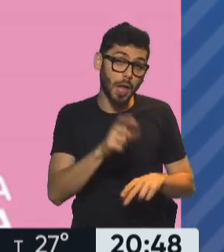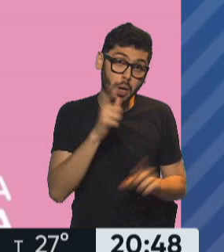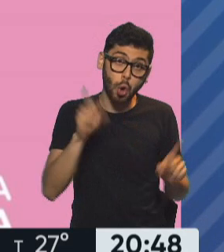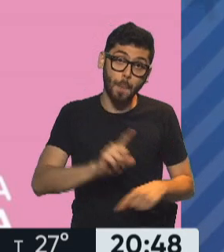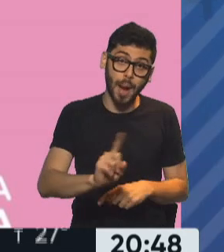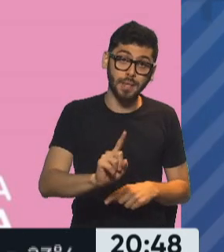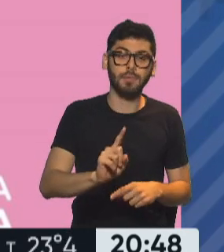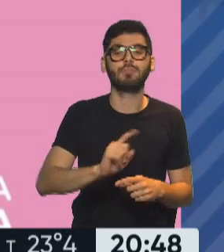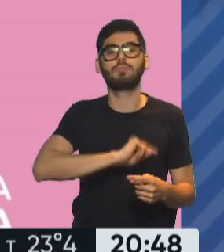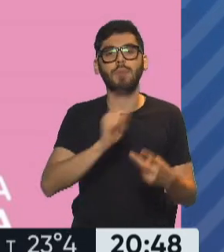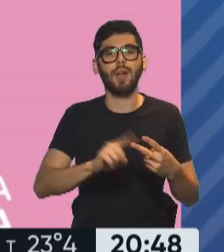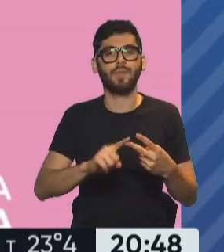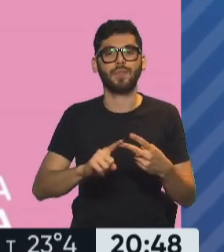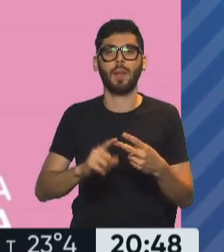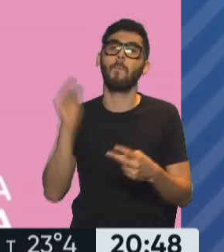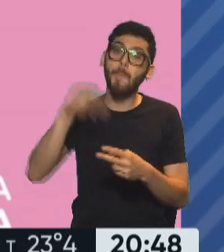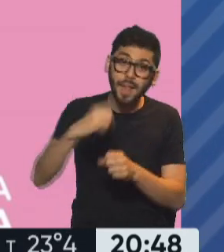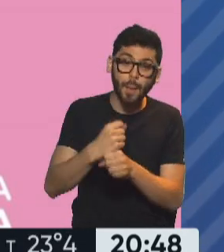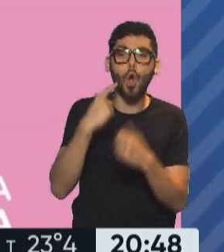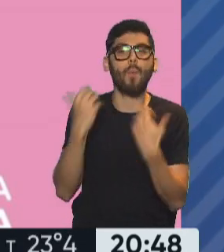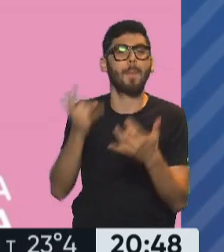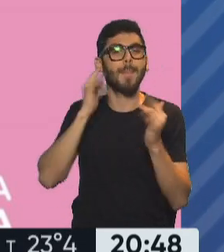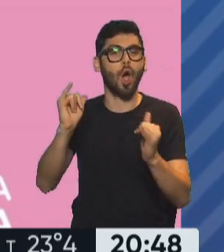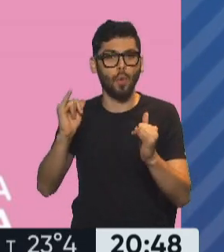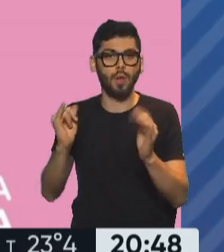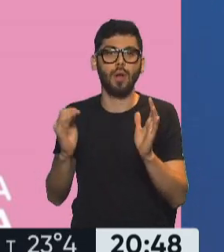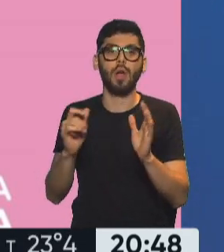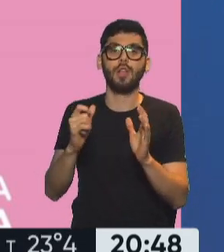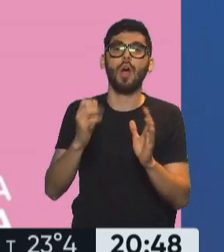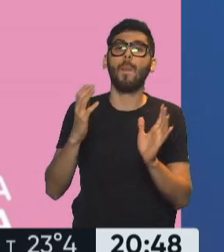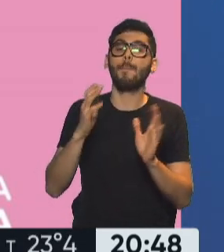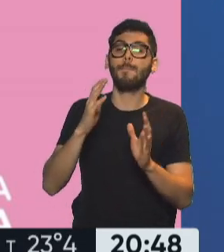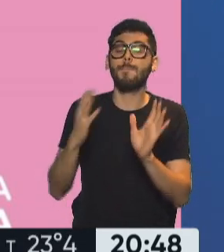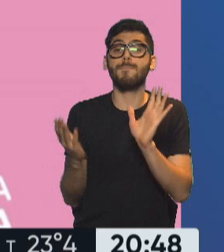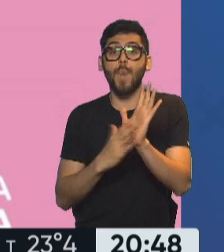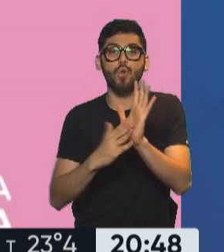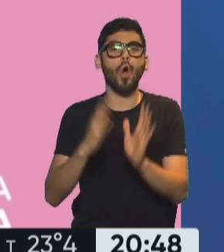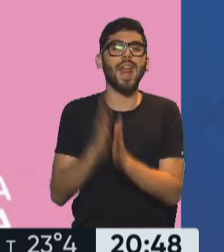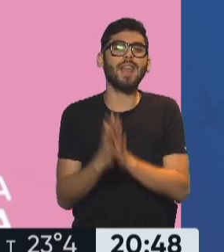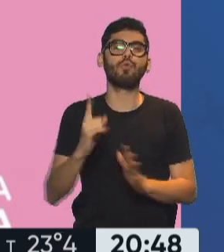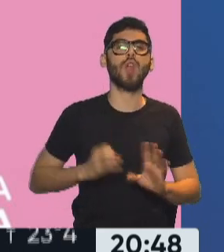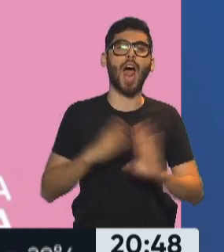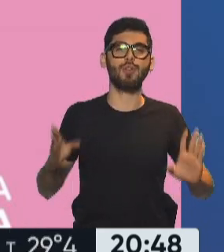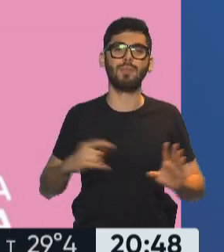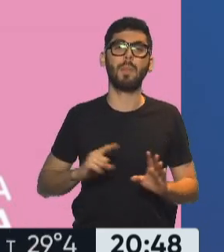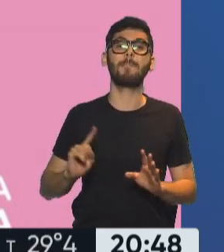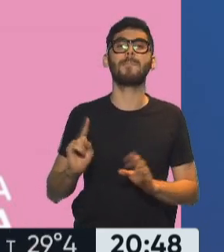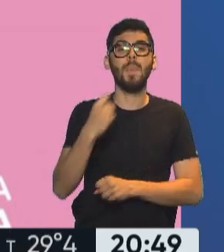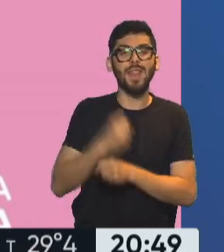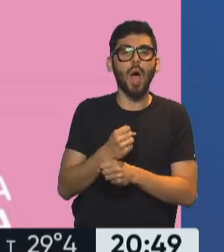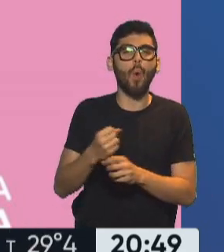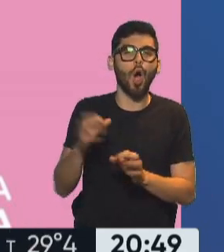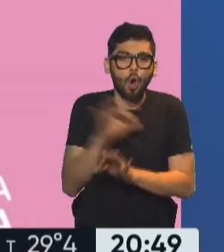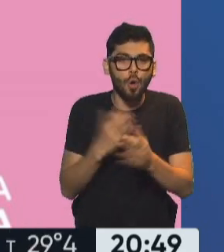Además, más trabajo y oportunidades para los jóvenes, monotributo gratis por 1 año, mi primer trabajo, incentivos para contratar a